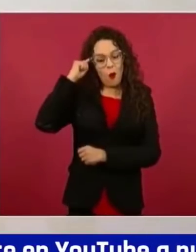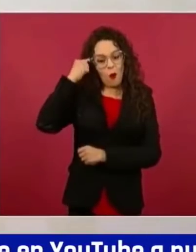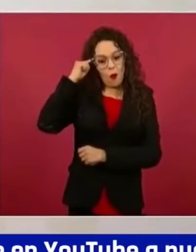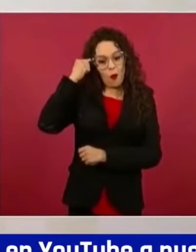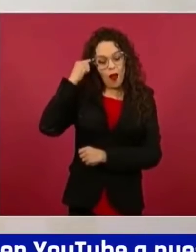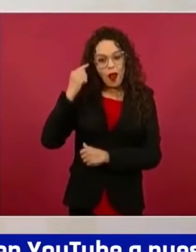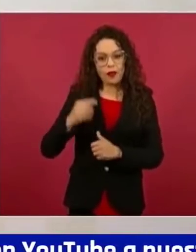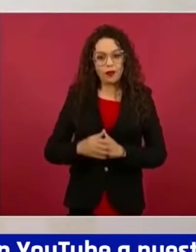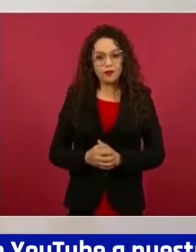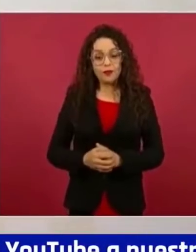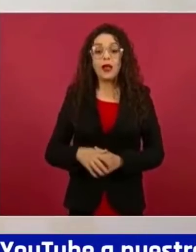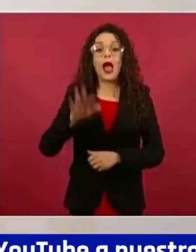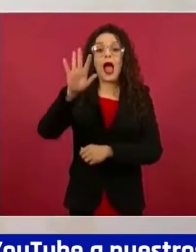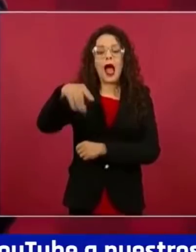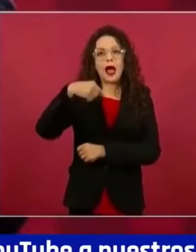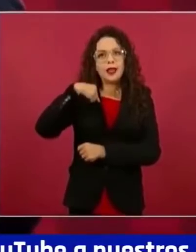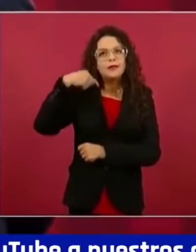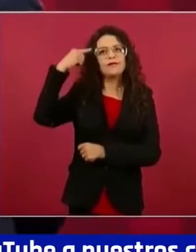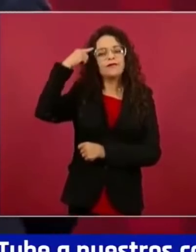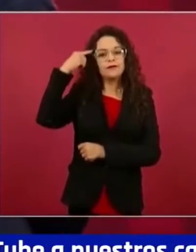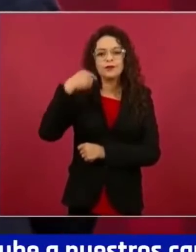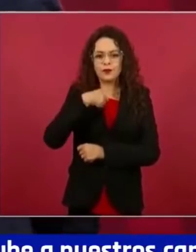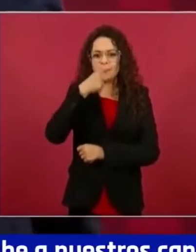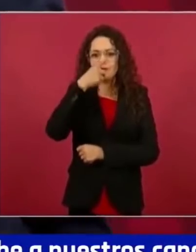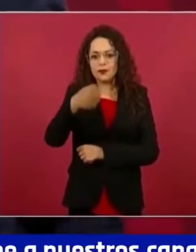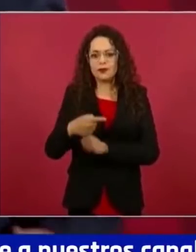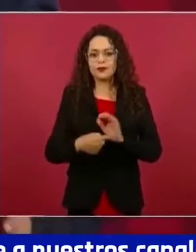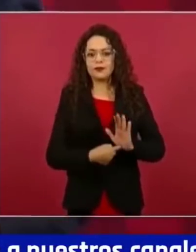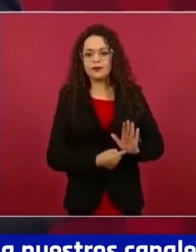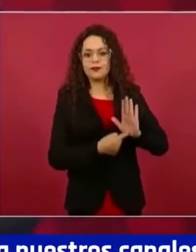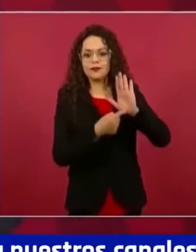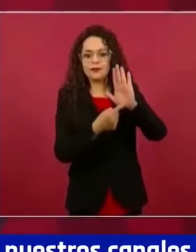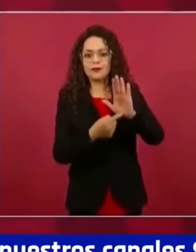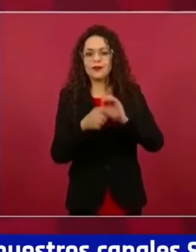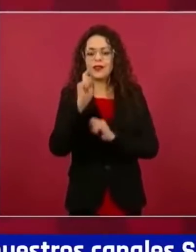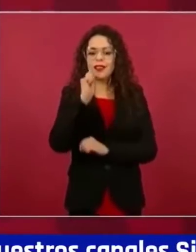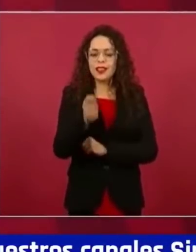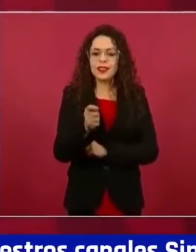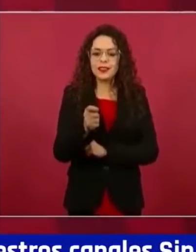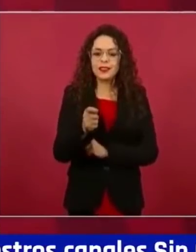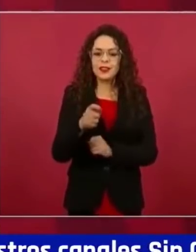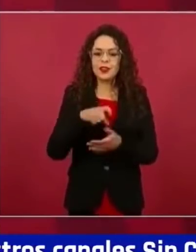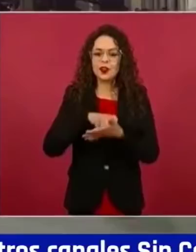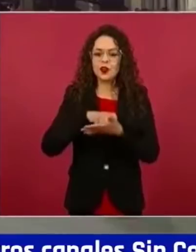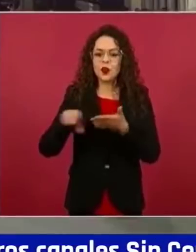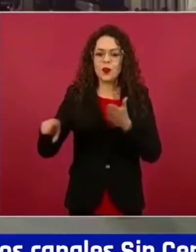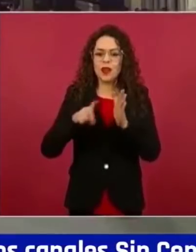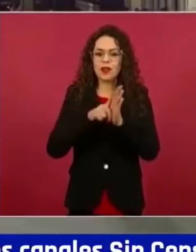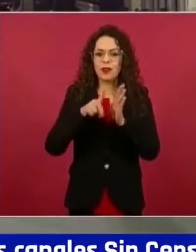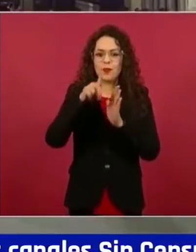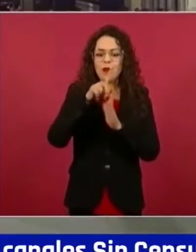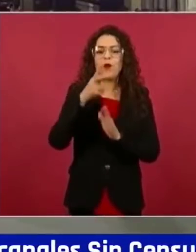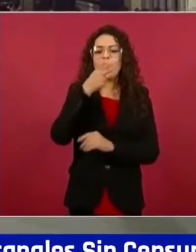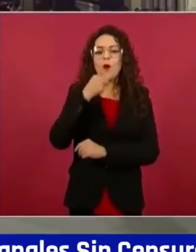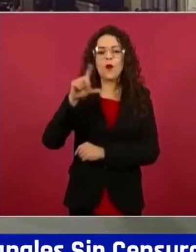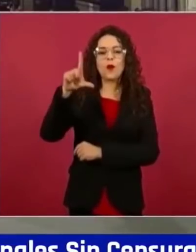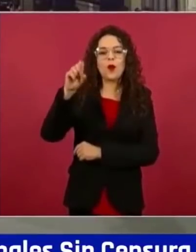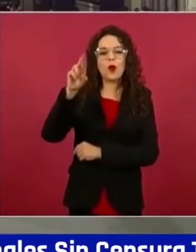que ver qué fotografías, qué edificio, qué inmueble, ahí